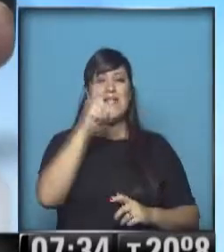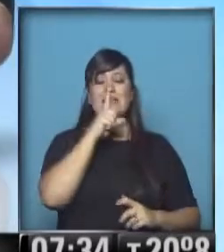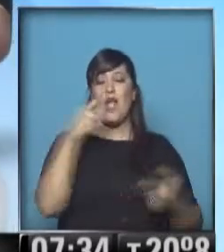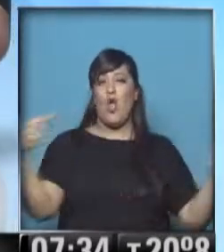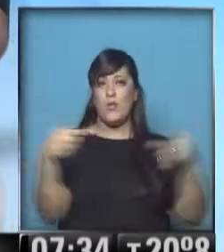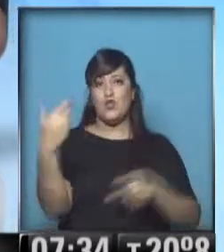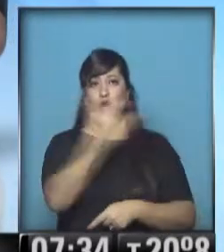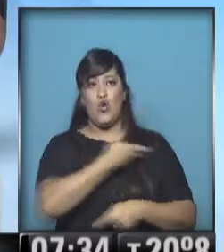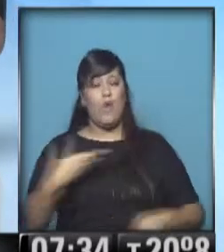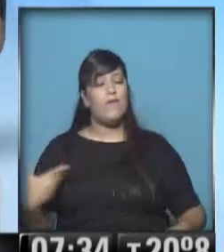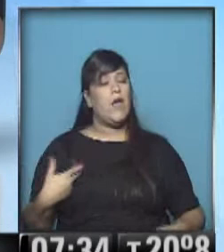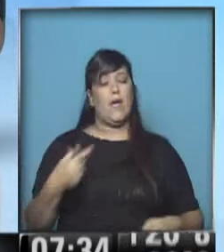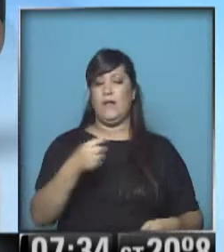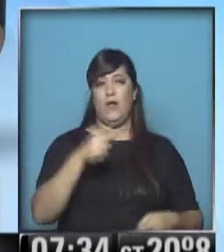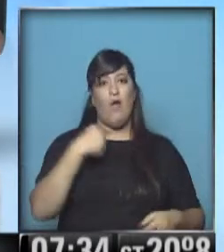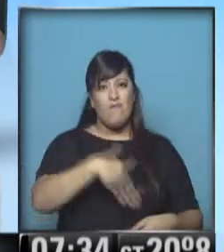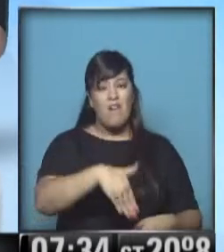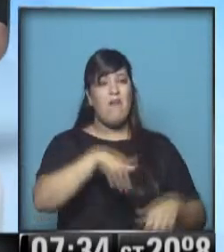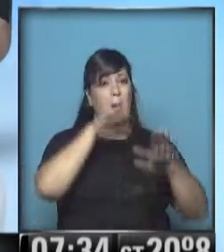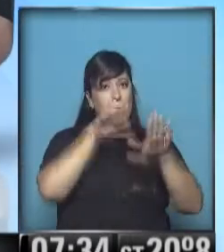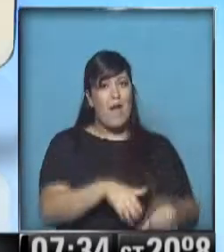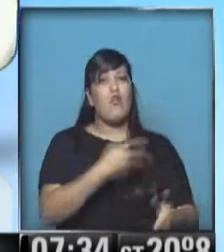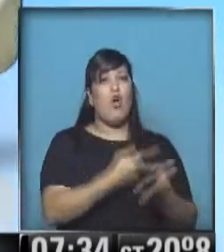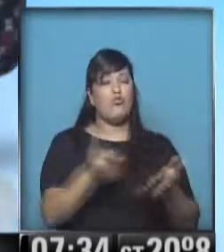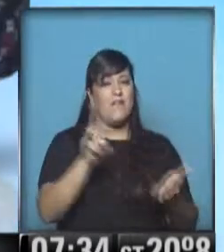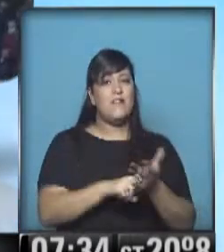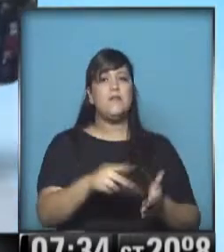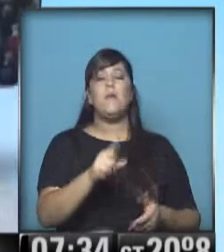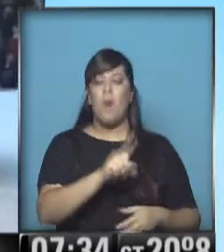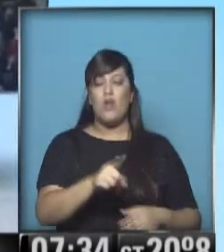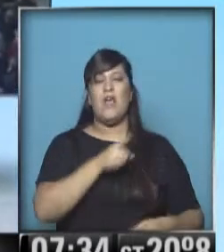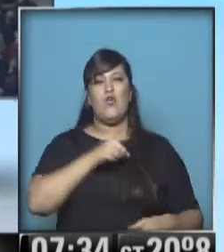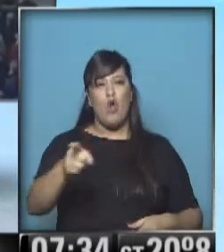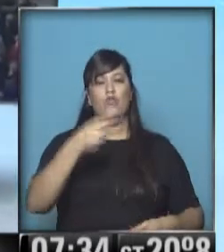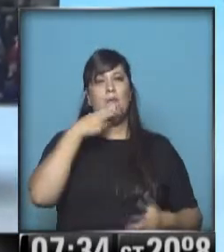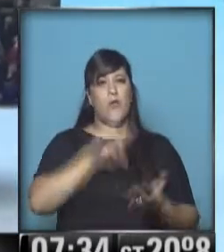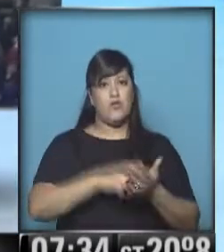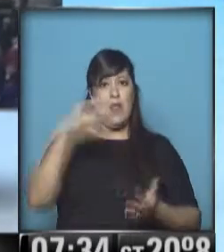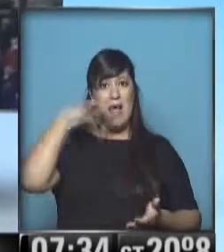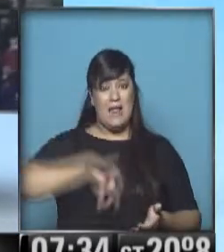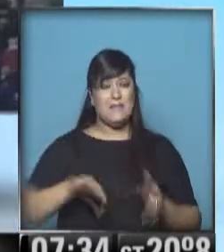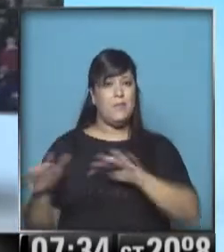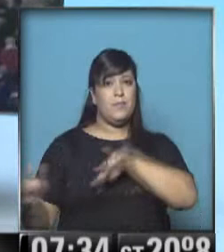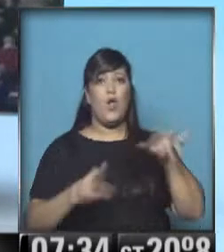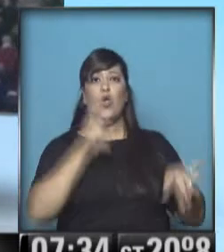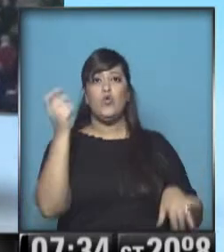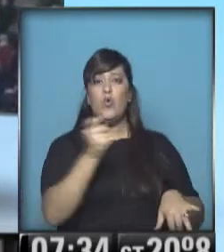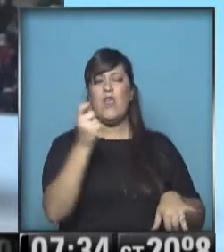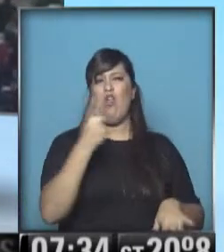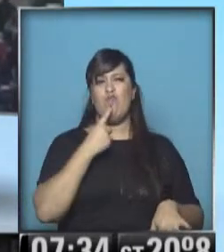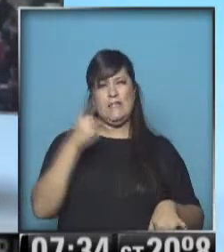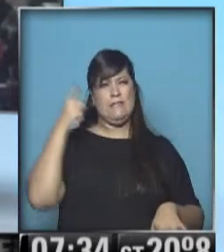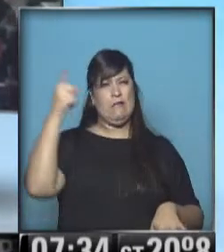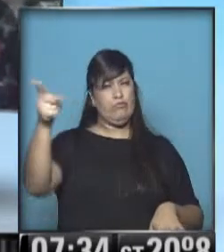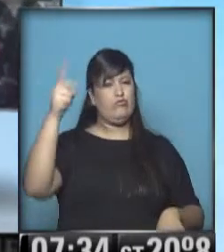paro en rechazo al impuesto a las ganancias. Turquía acusan al Papa de calumnias.